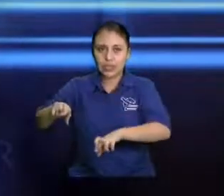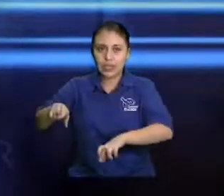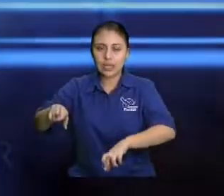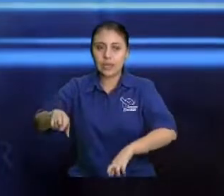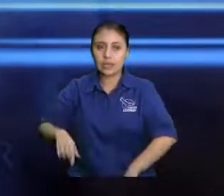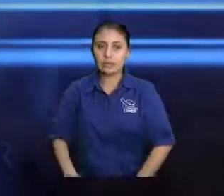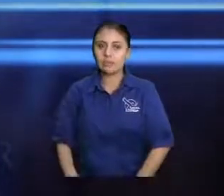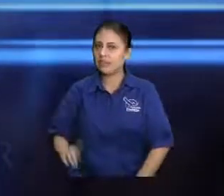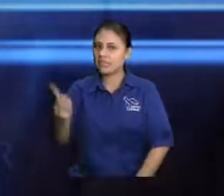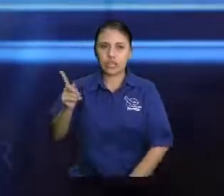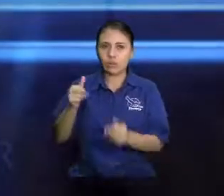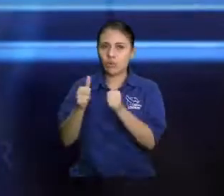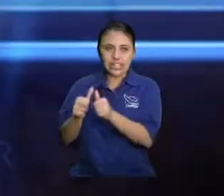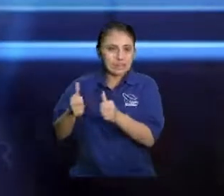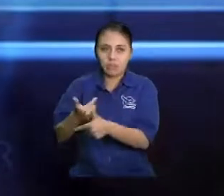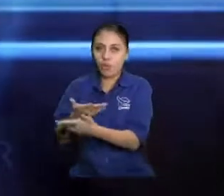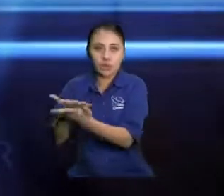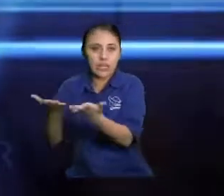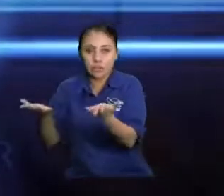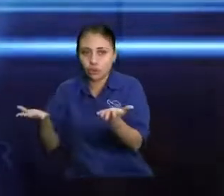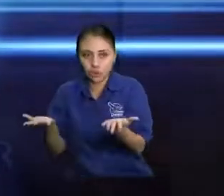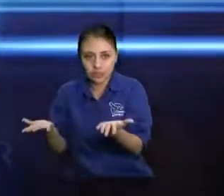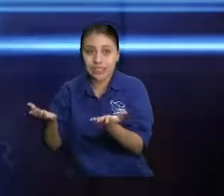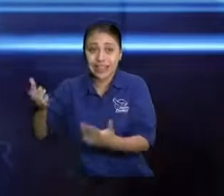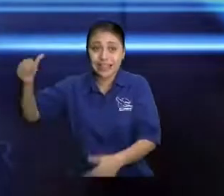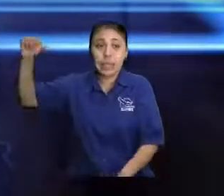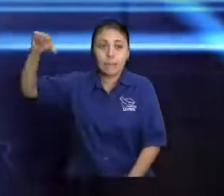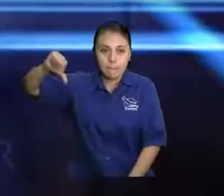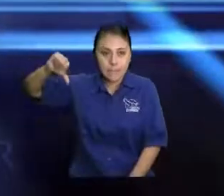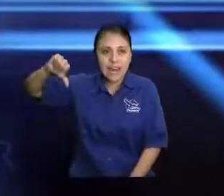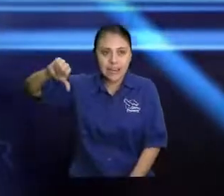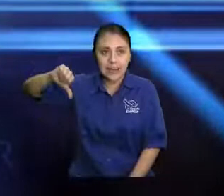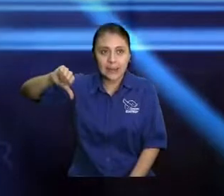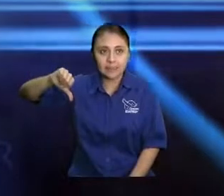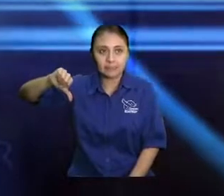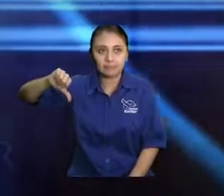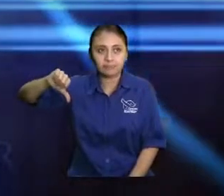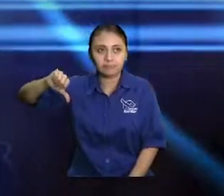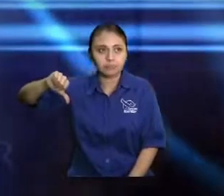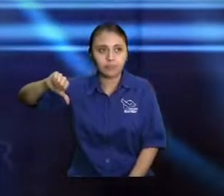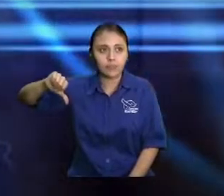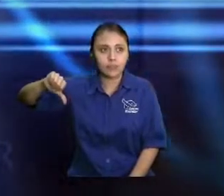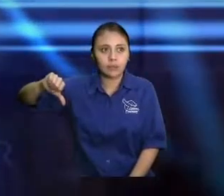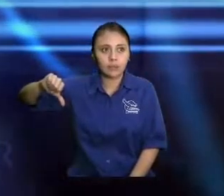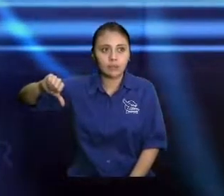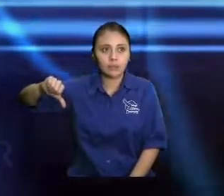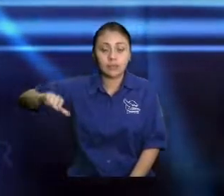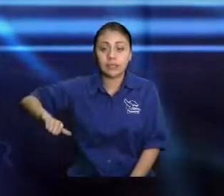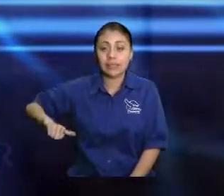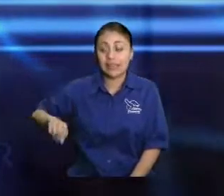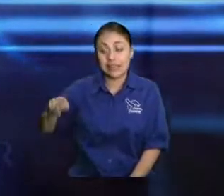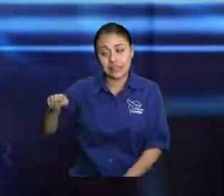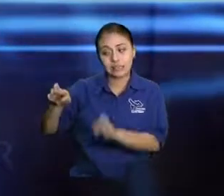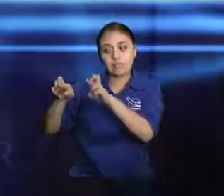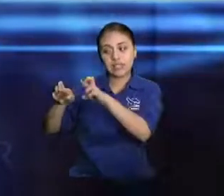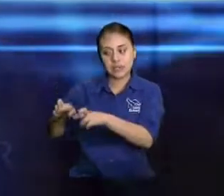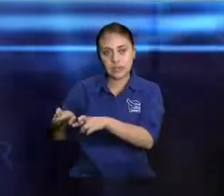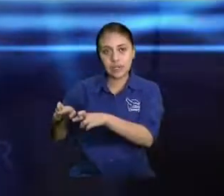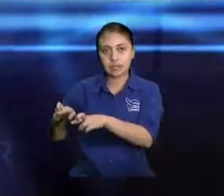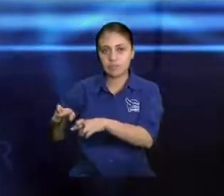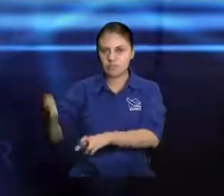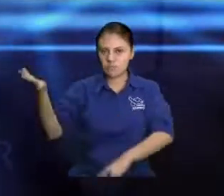Por favor, ayúdeme, no sea así. Viera que es difícil predicarle a usted porque se le queda viendo con cejas de